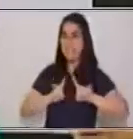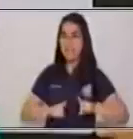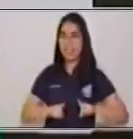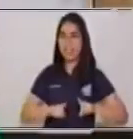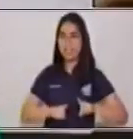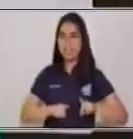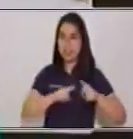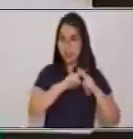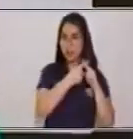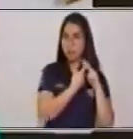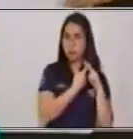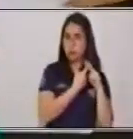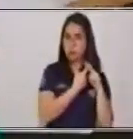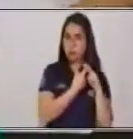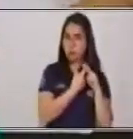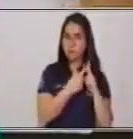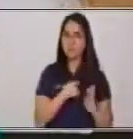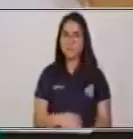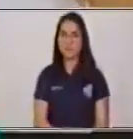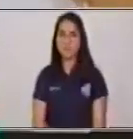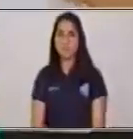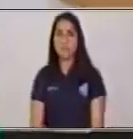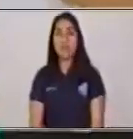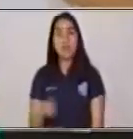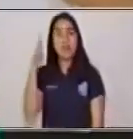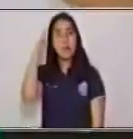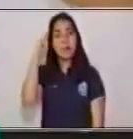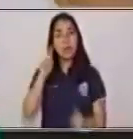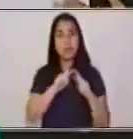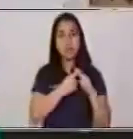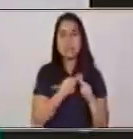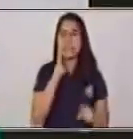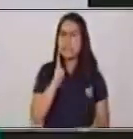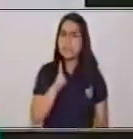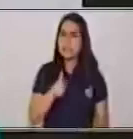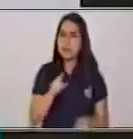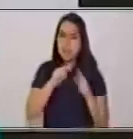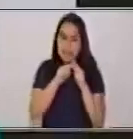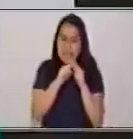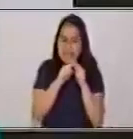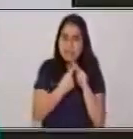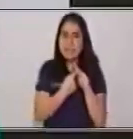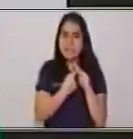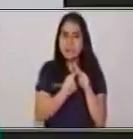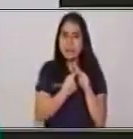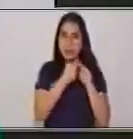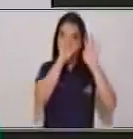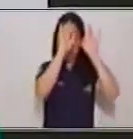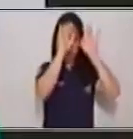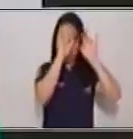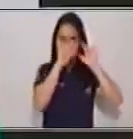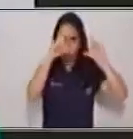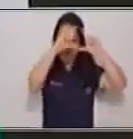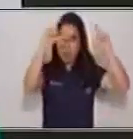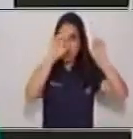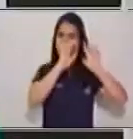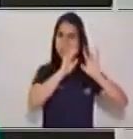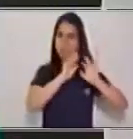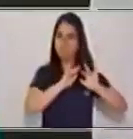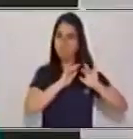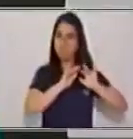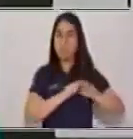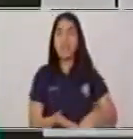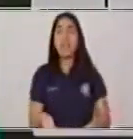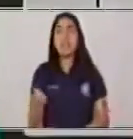interrogación. Estos de introducción siempre van a ir al inicio. El desarrollo va a estar en el centro de nuestro